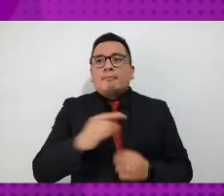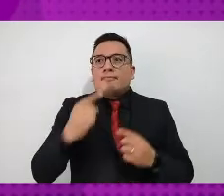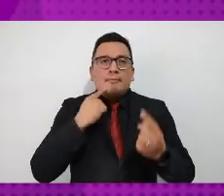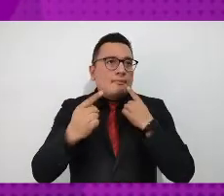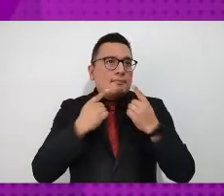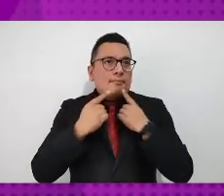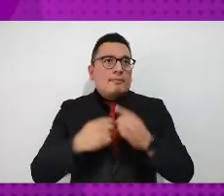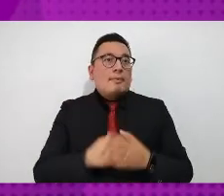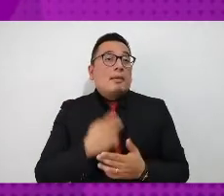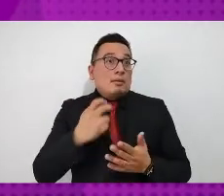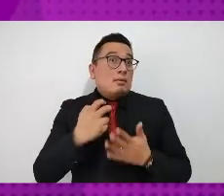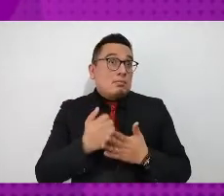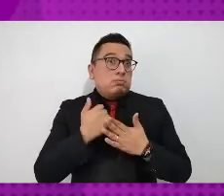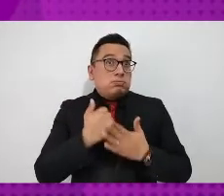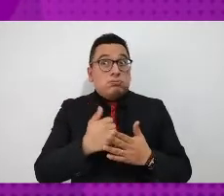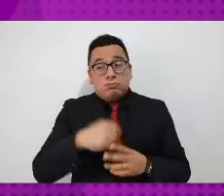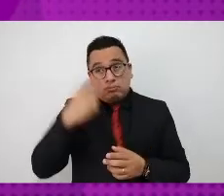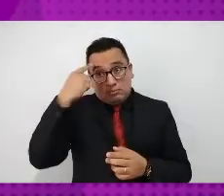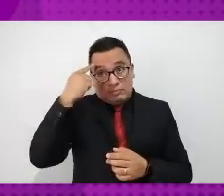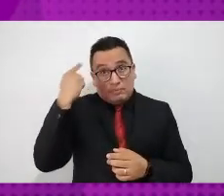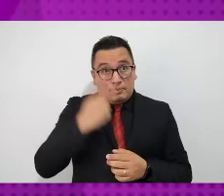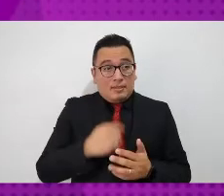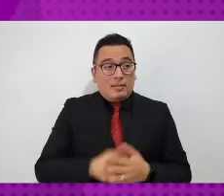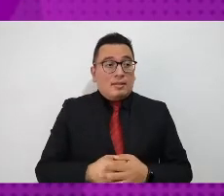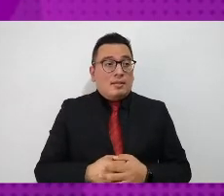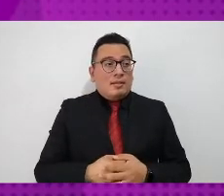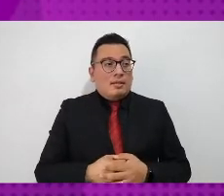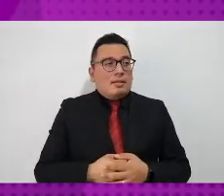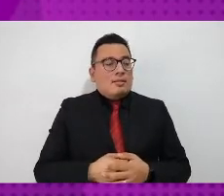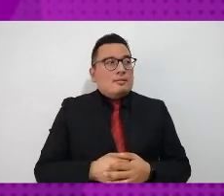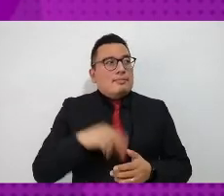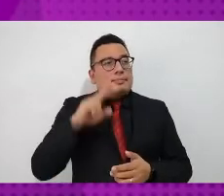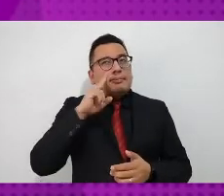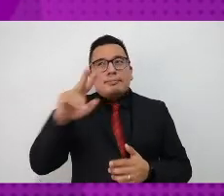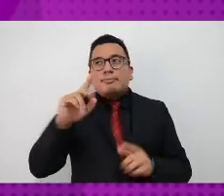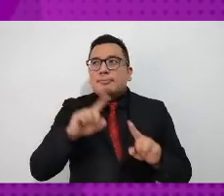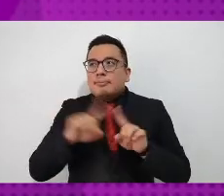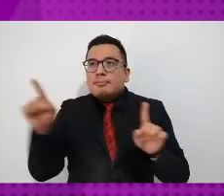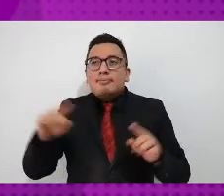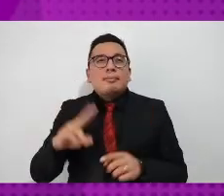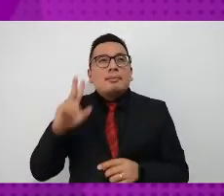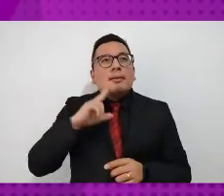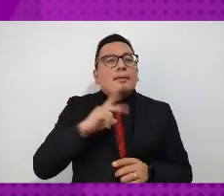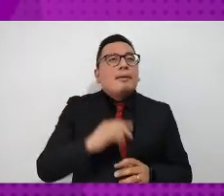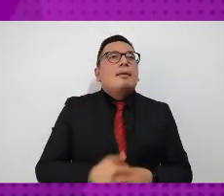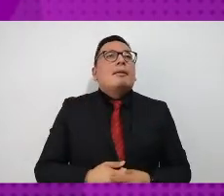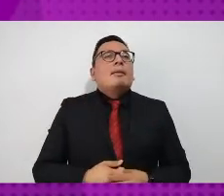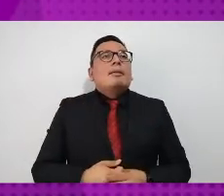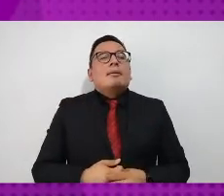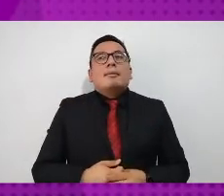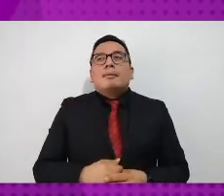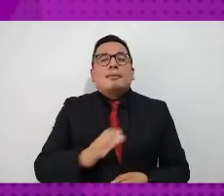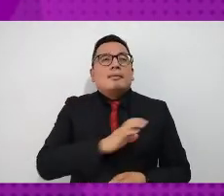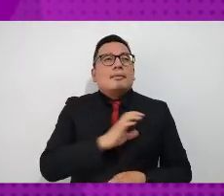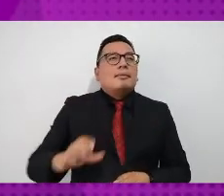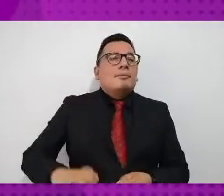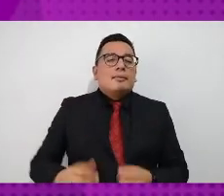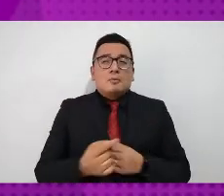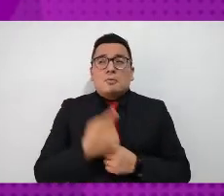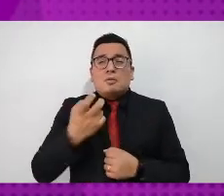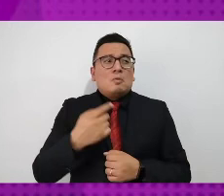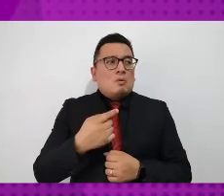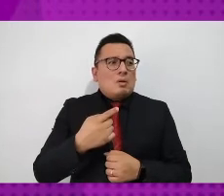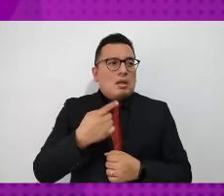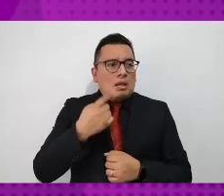debates que eso le va a permitir tener otra visión otra idea de las candidaturas porque pueden estar